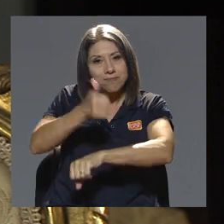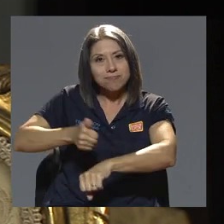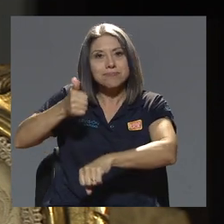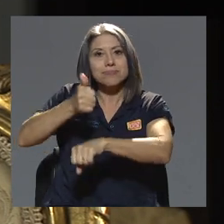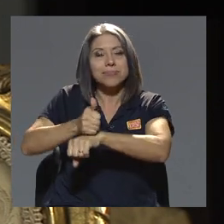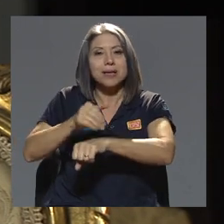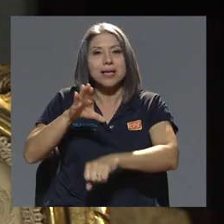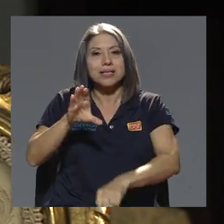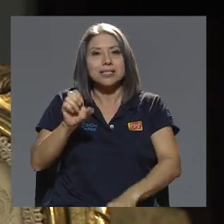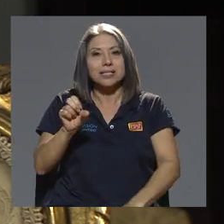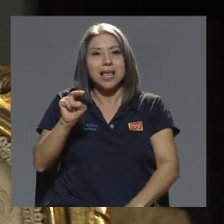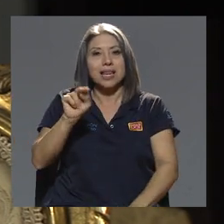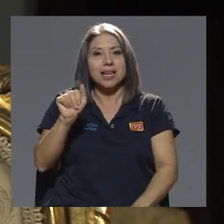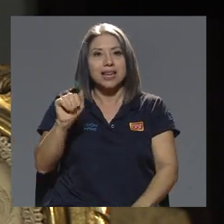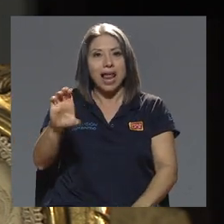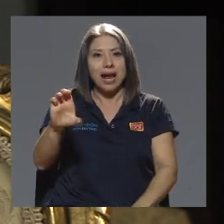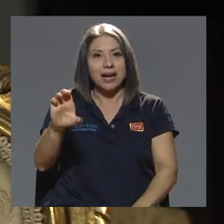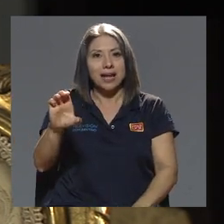sea, eran dos